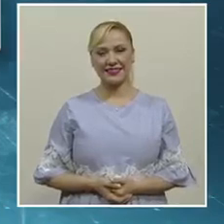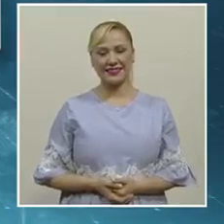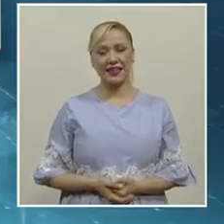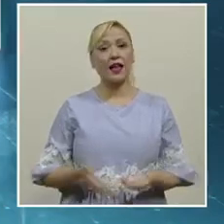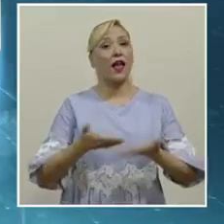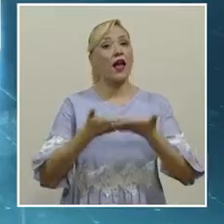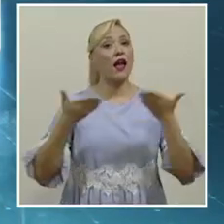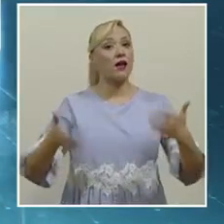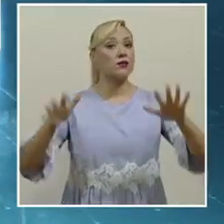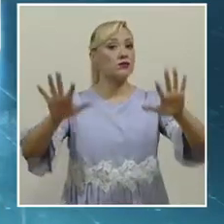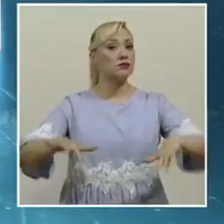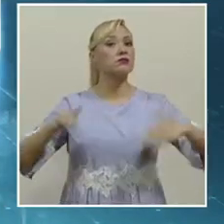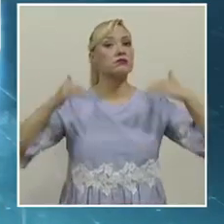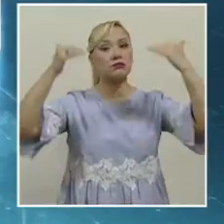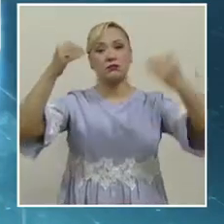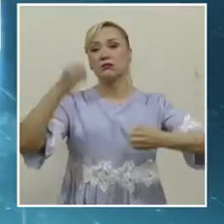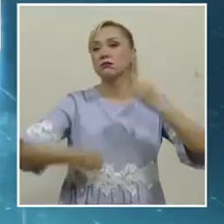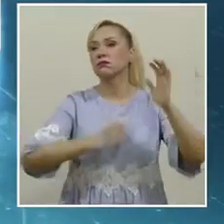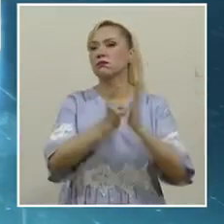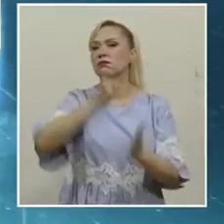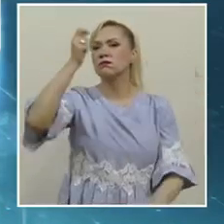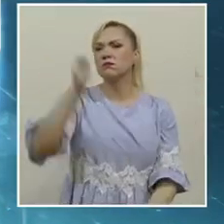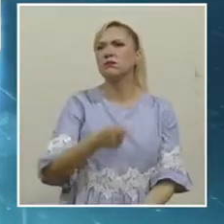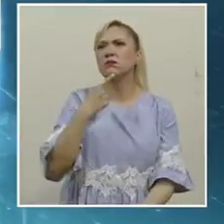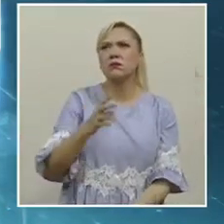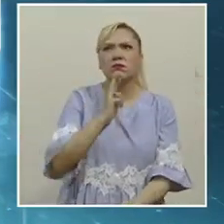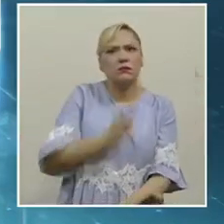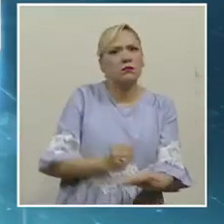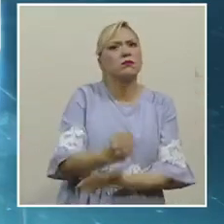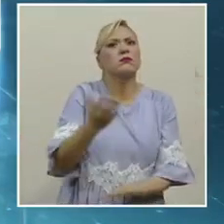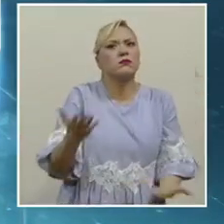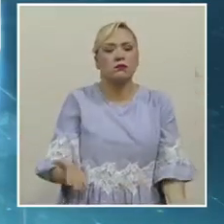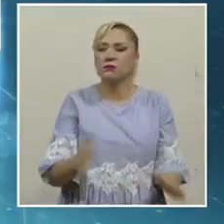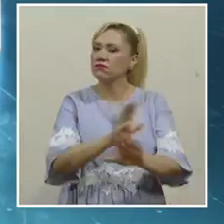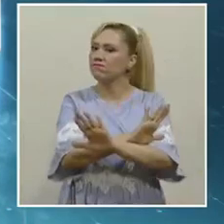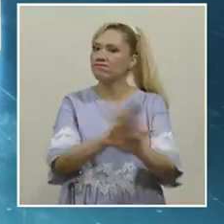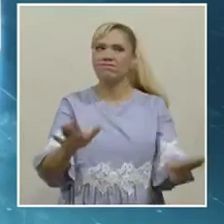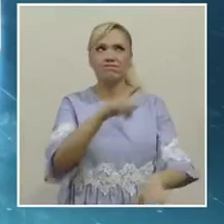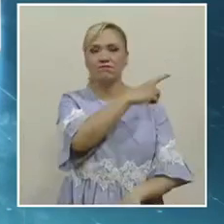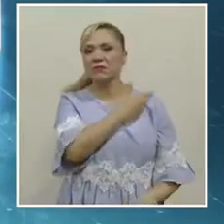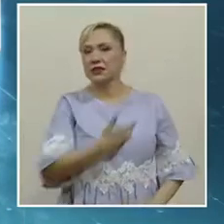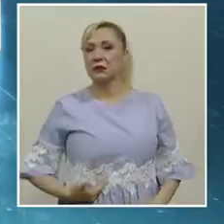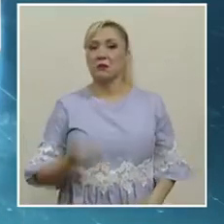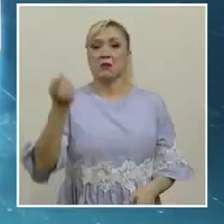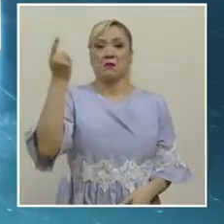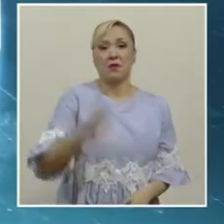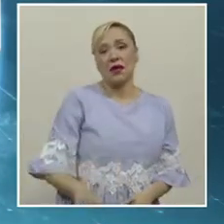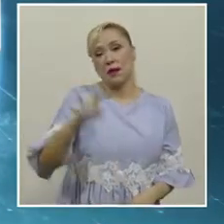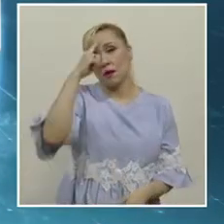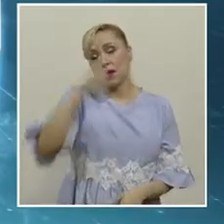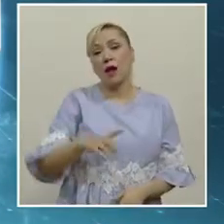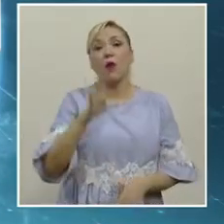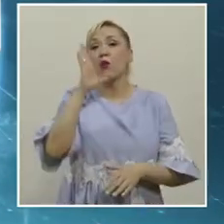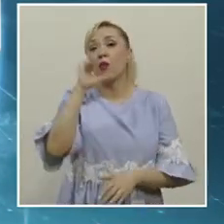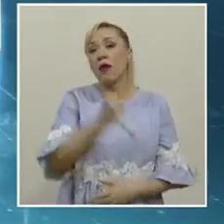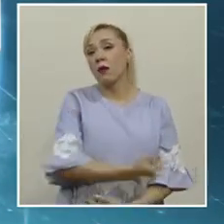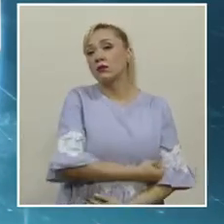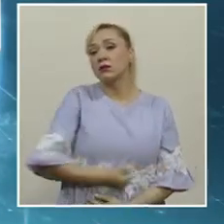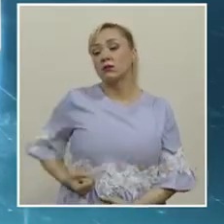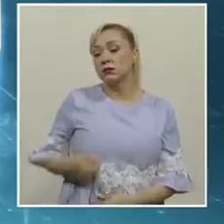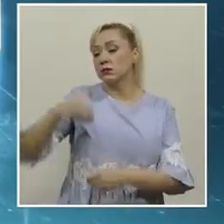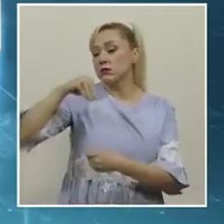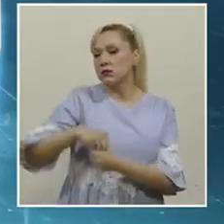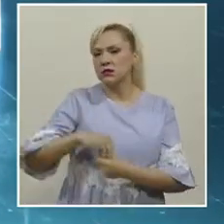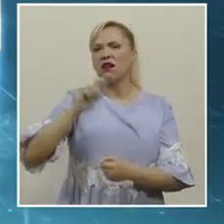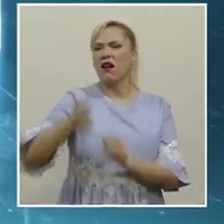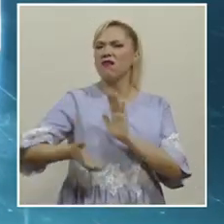El Pleno de la Corte fijó el alcance de la resolución que invalidó el acuerdo del Ejecutivo Federal que reservaba la información de obras